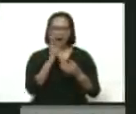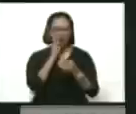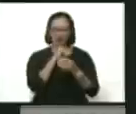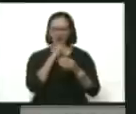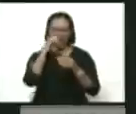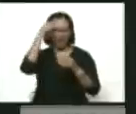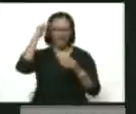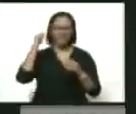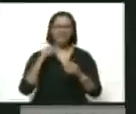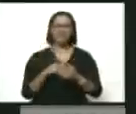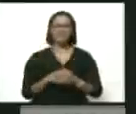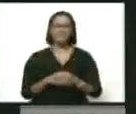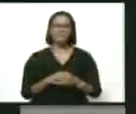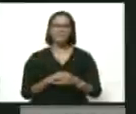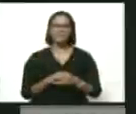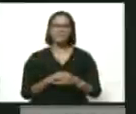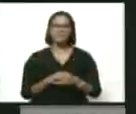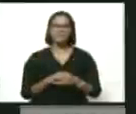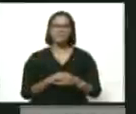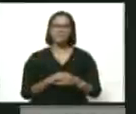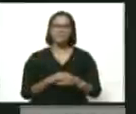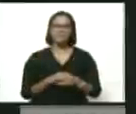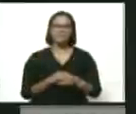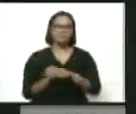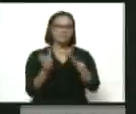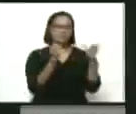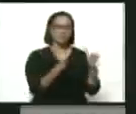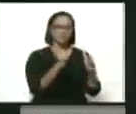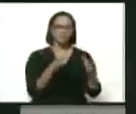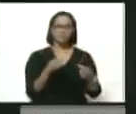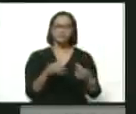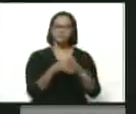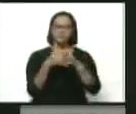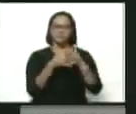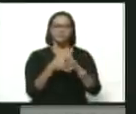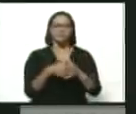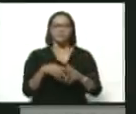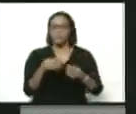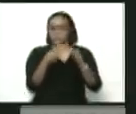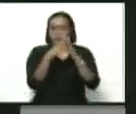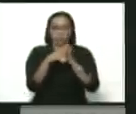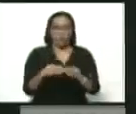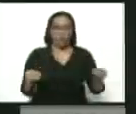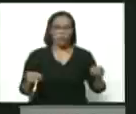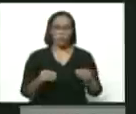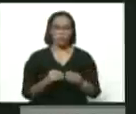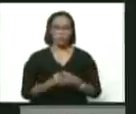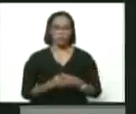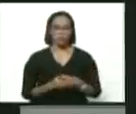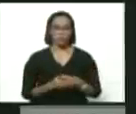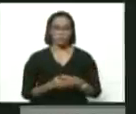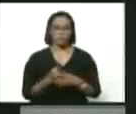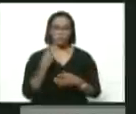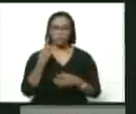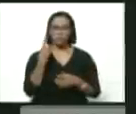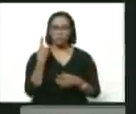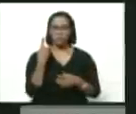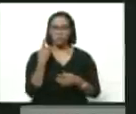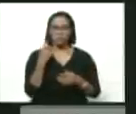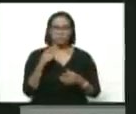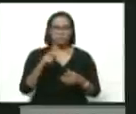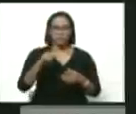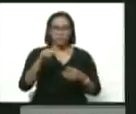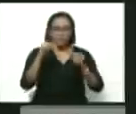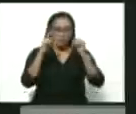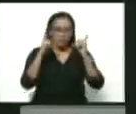chavista. Terminaron al lado del imperialismo. Todos. Unos de manera abierta,